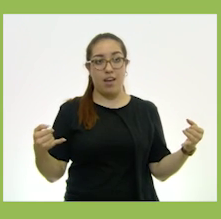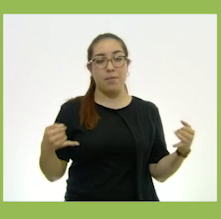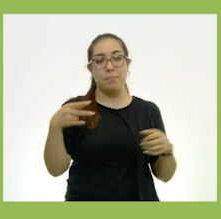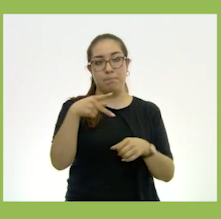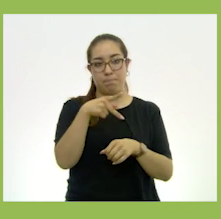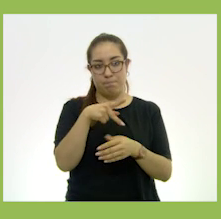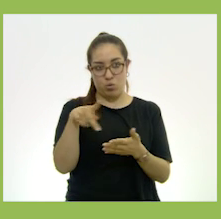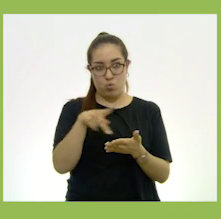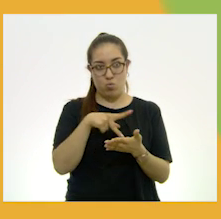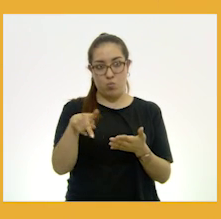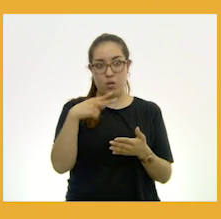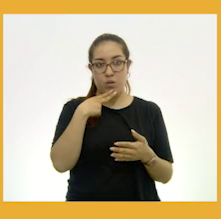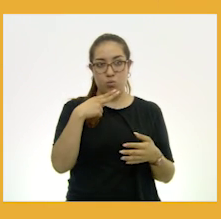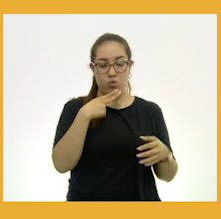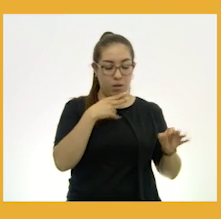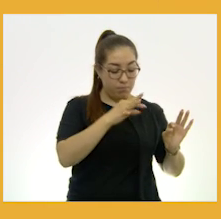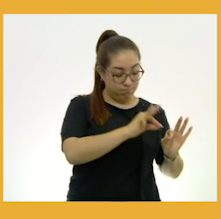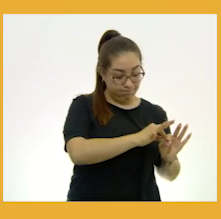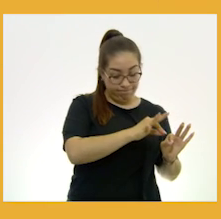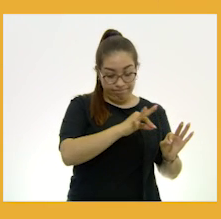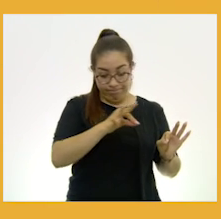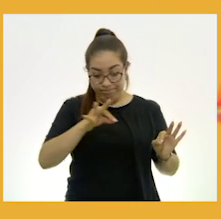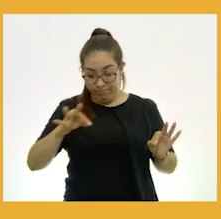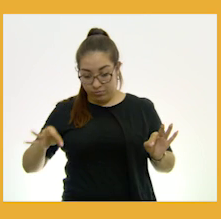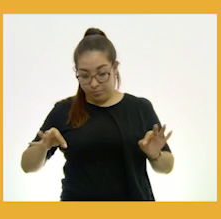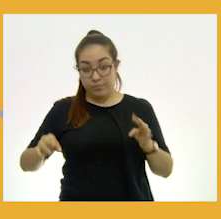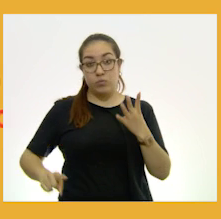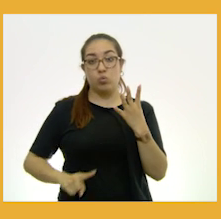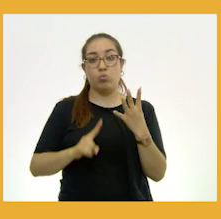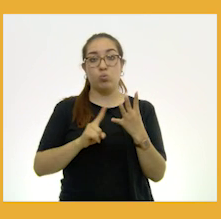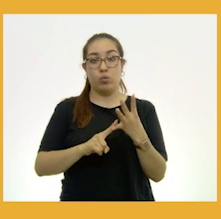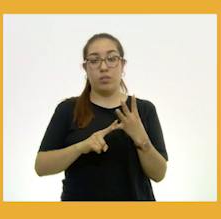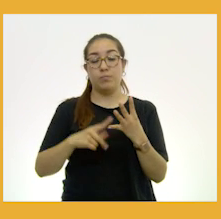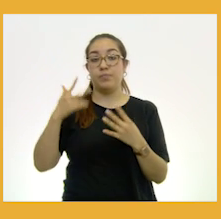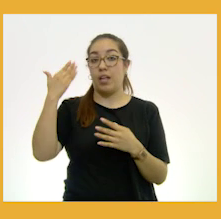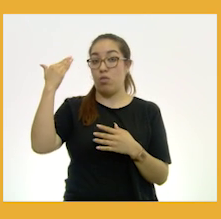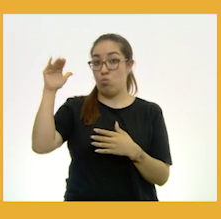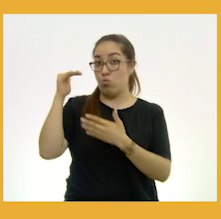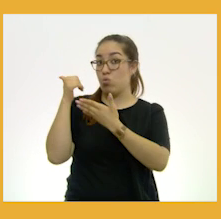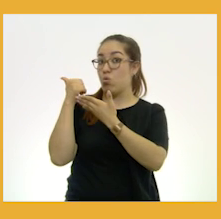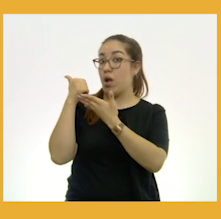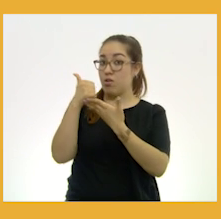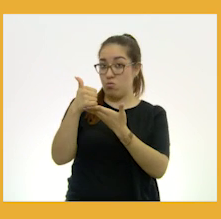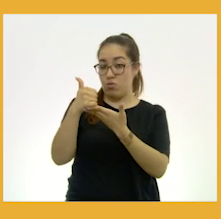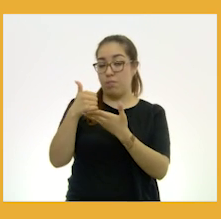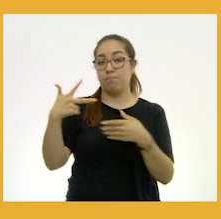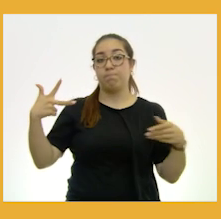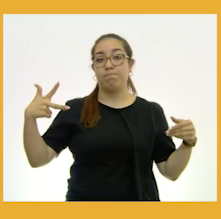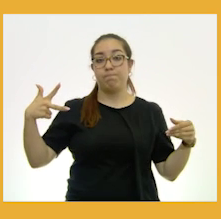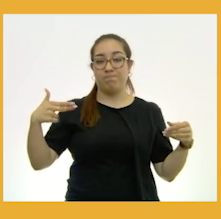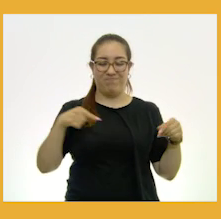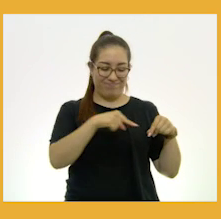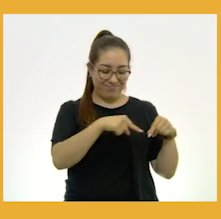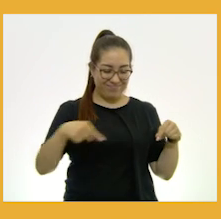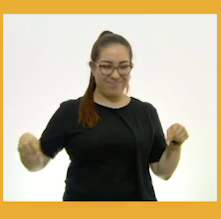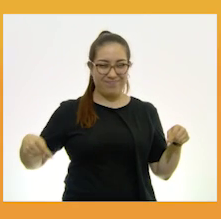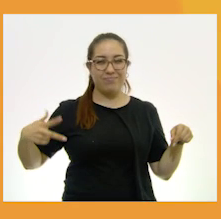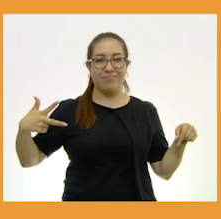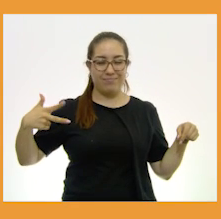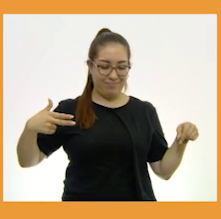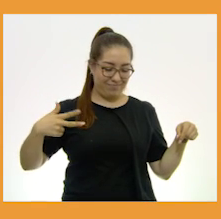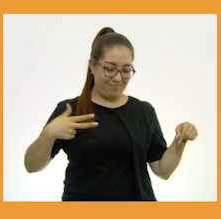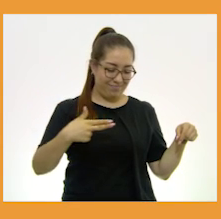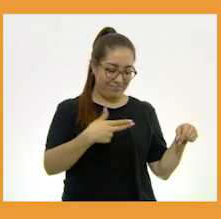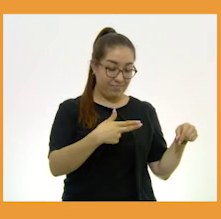horizontal entre los dos puntos. 4. Con ayuda de un adulto, corta sobre la línea horizontal que